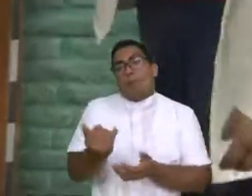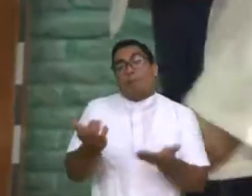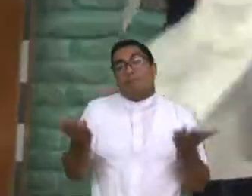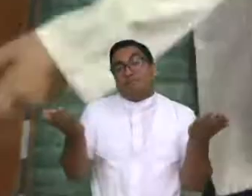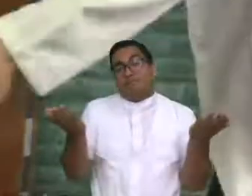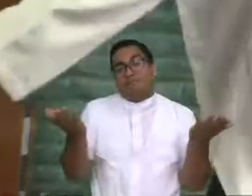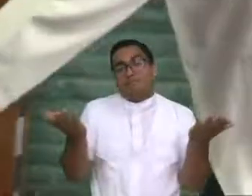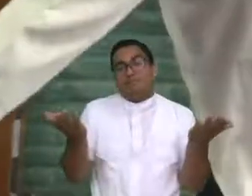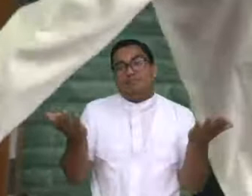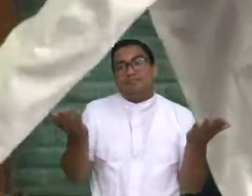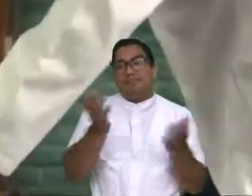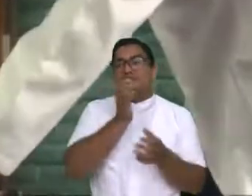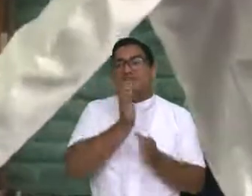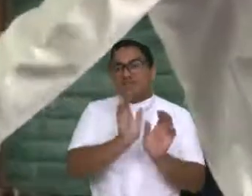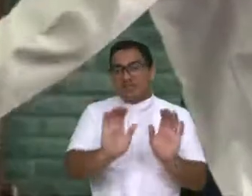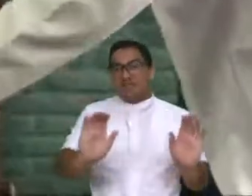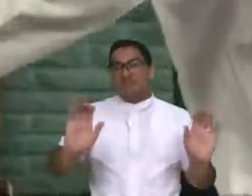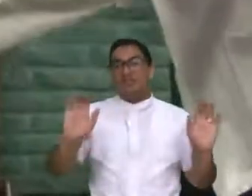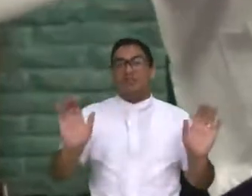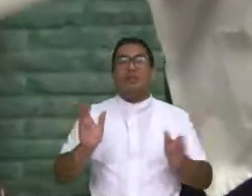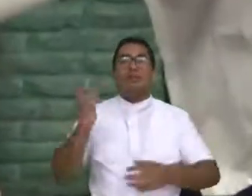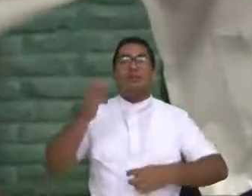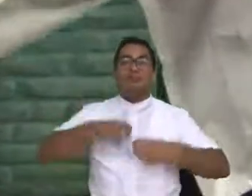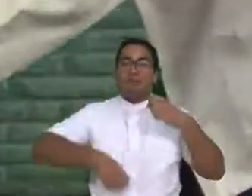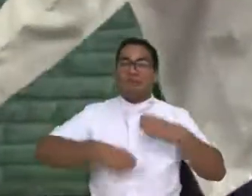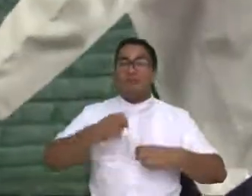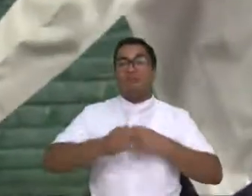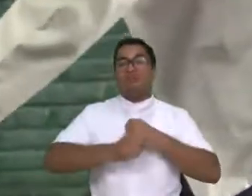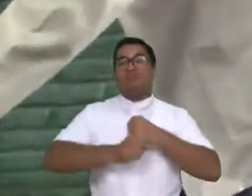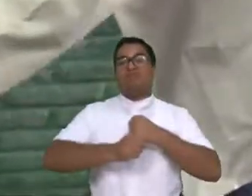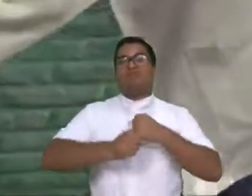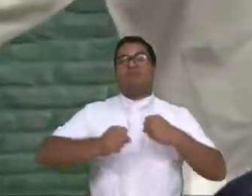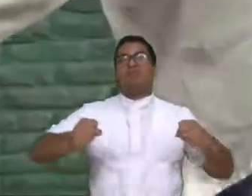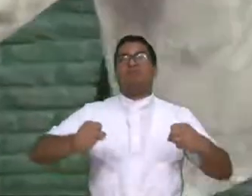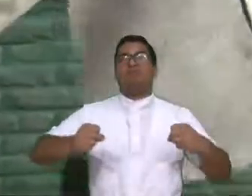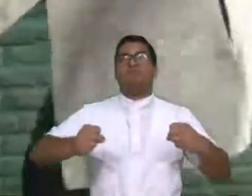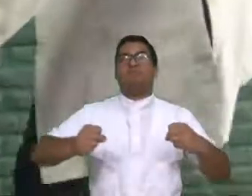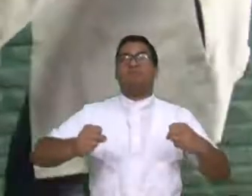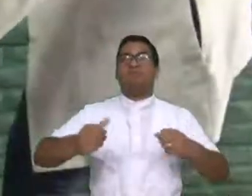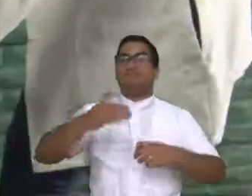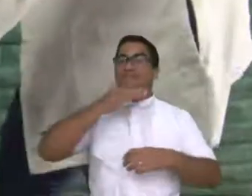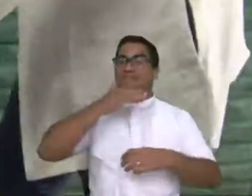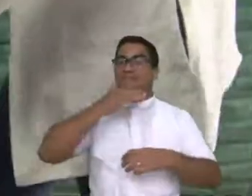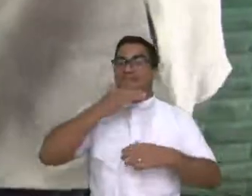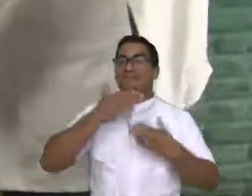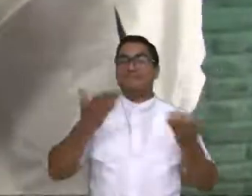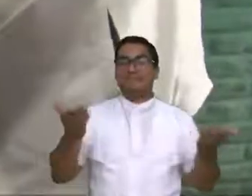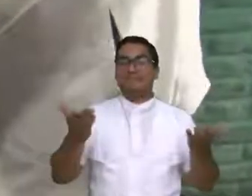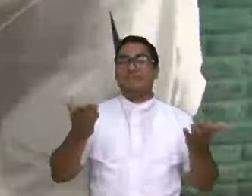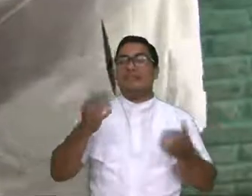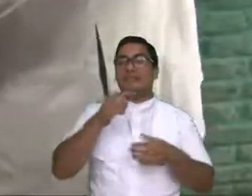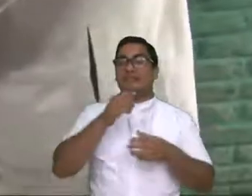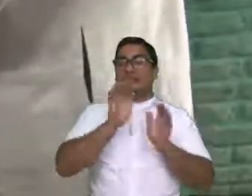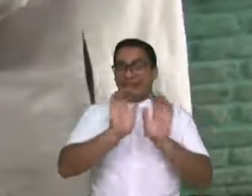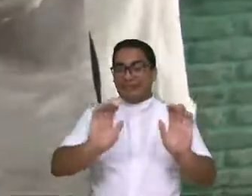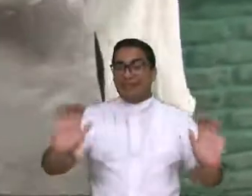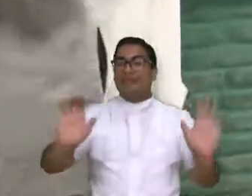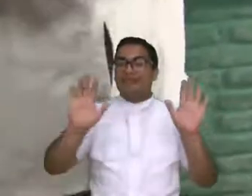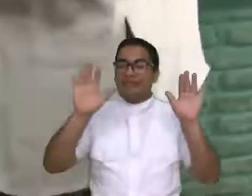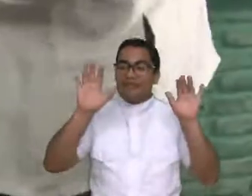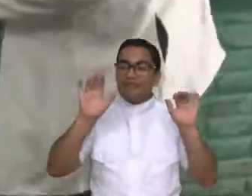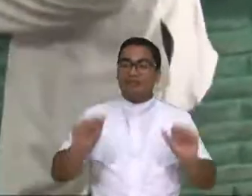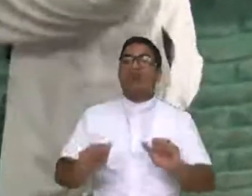para su talla, sino también a los niños que tienen algún grado de obesidad y clasificaciones de la obesidad. A estos niños, una vez que nosotros los